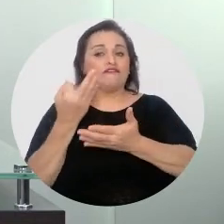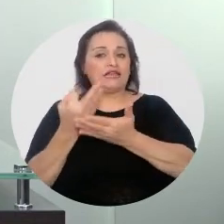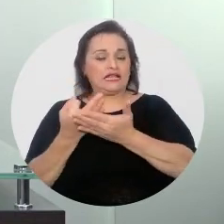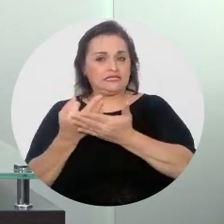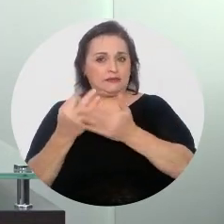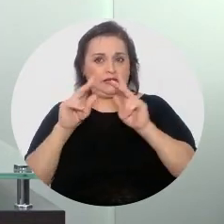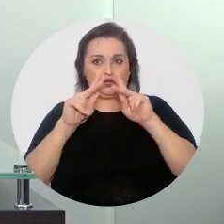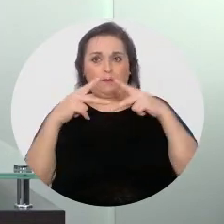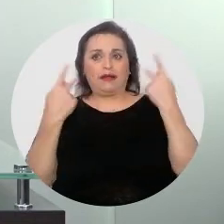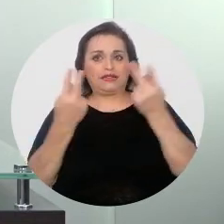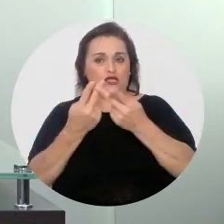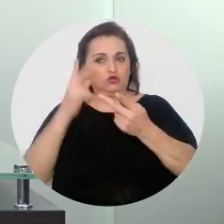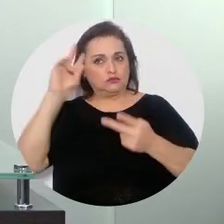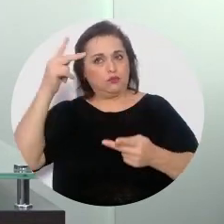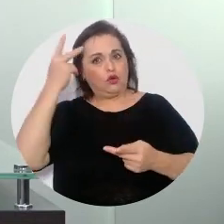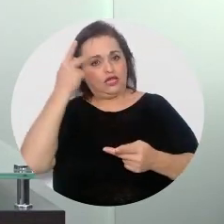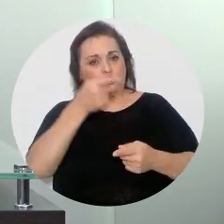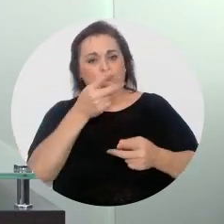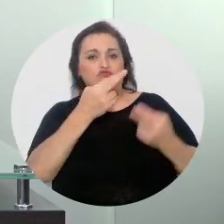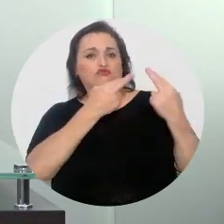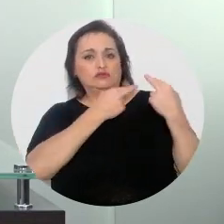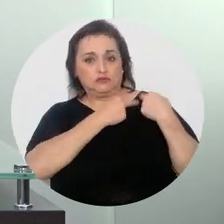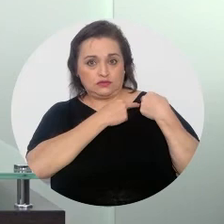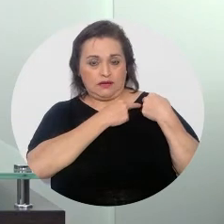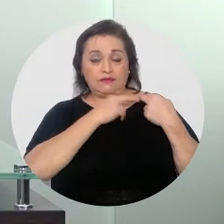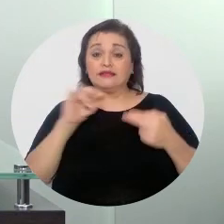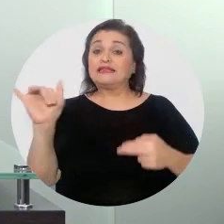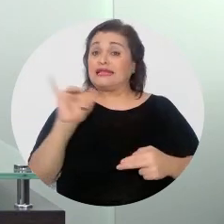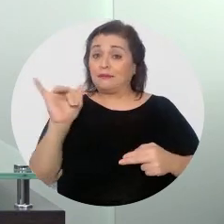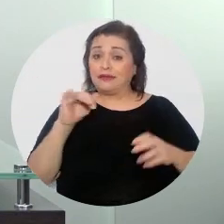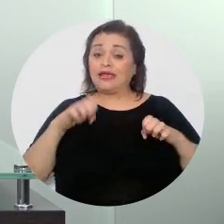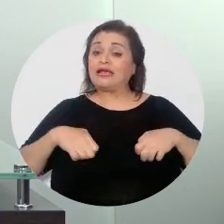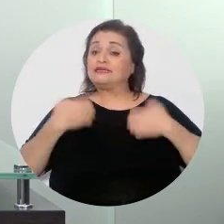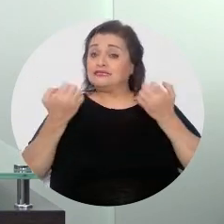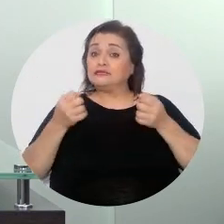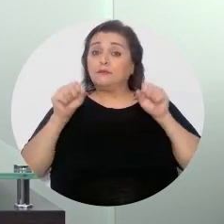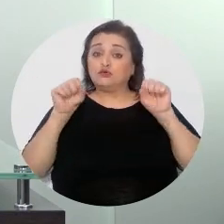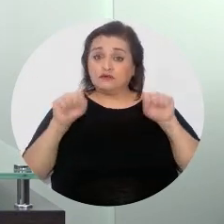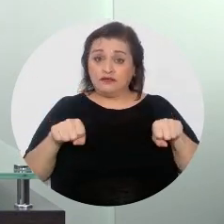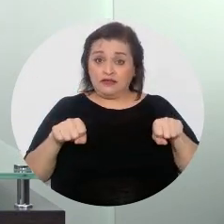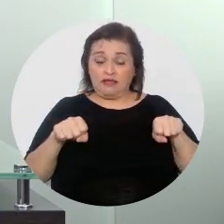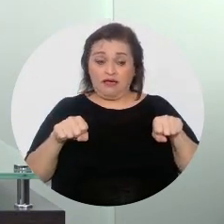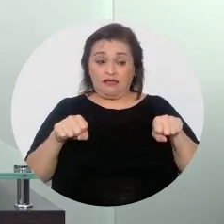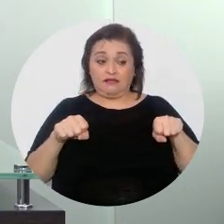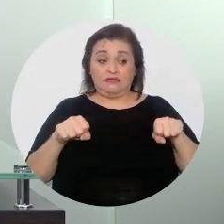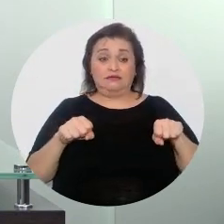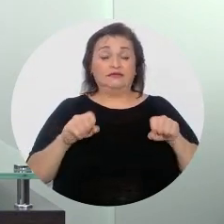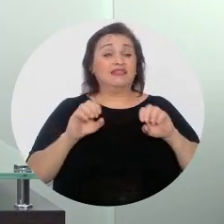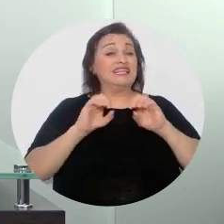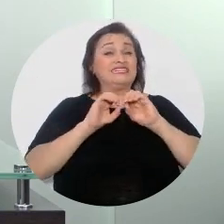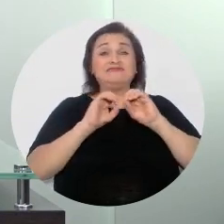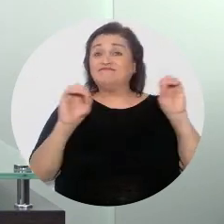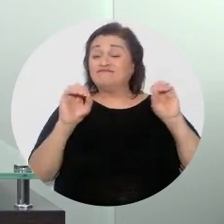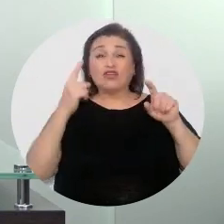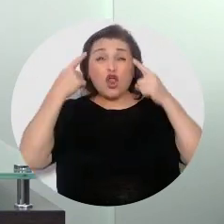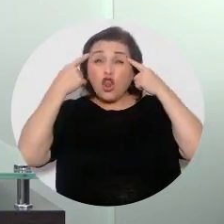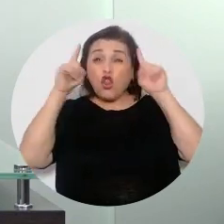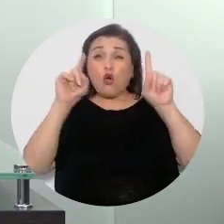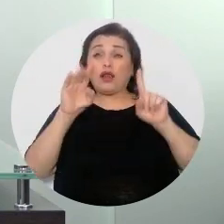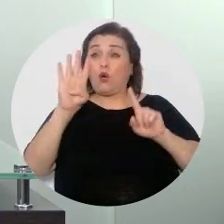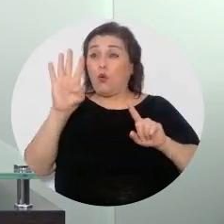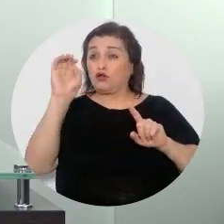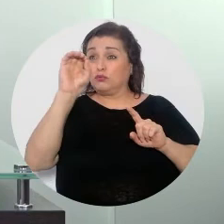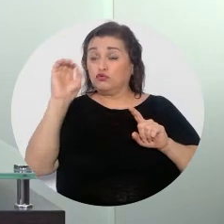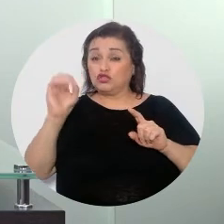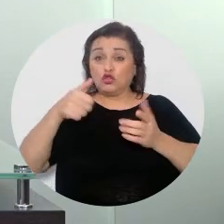de Financiamiento de Partidos Políticos. También existe la posibilidad de que, aún sin haber